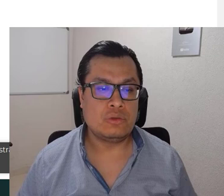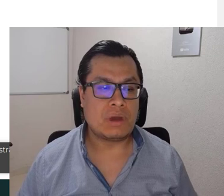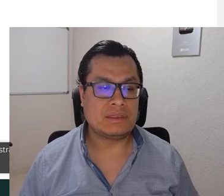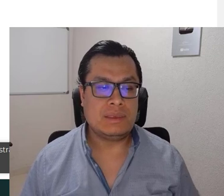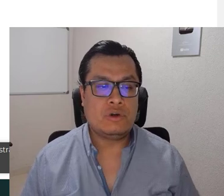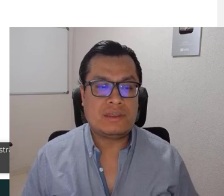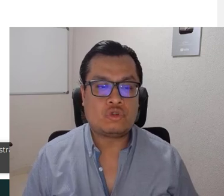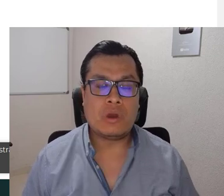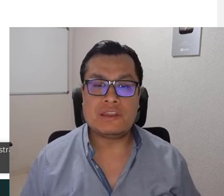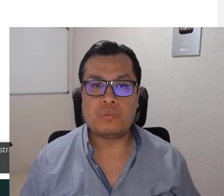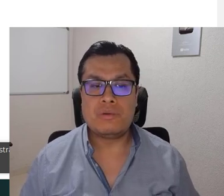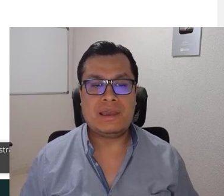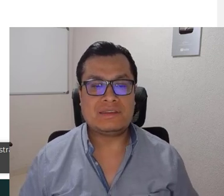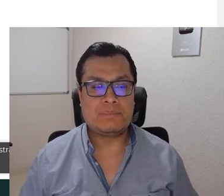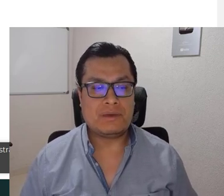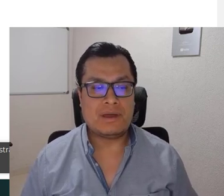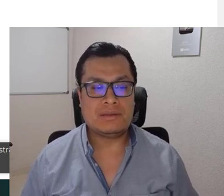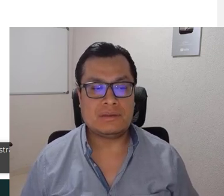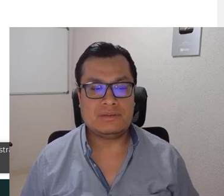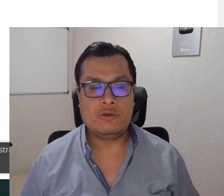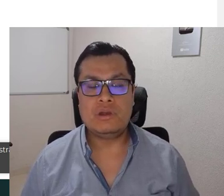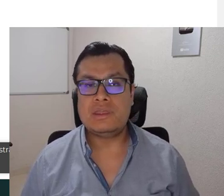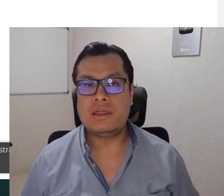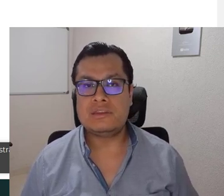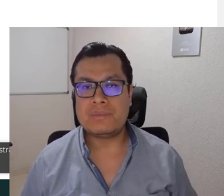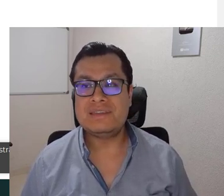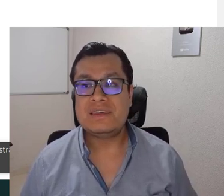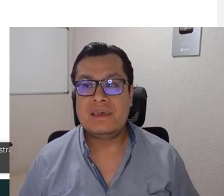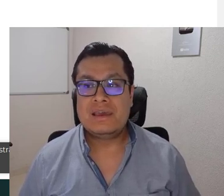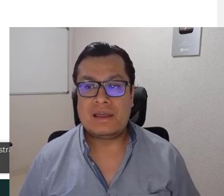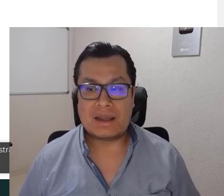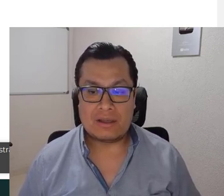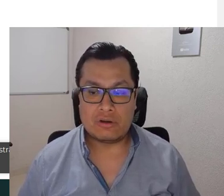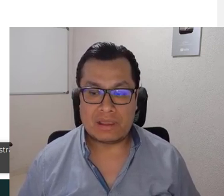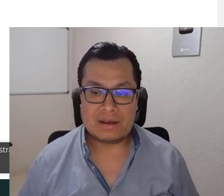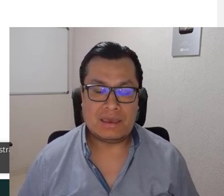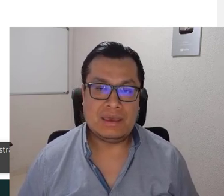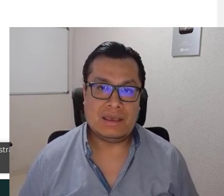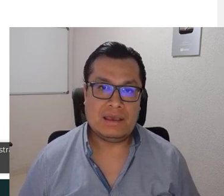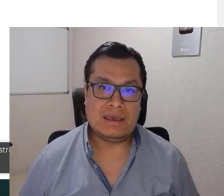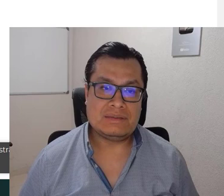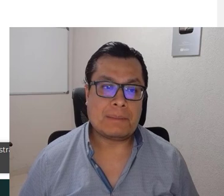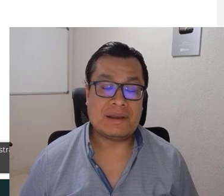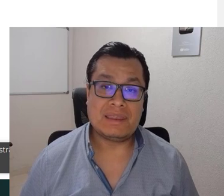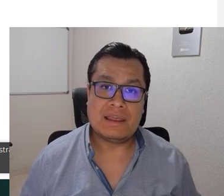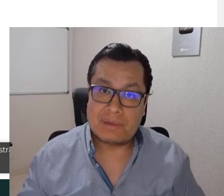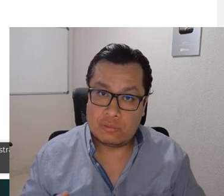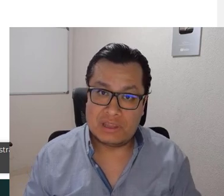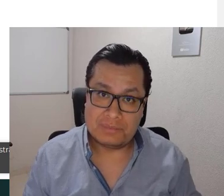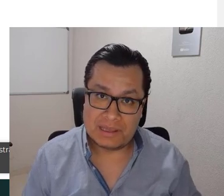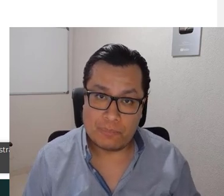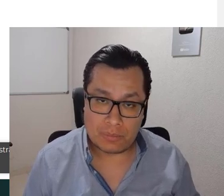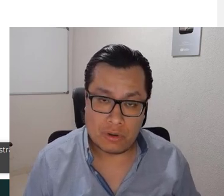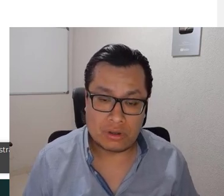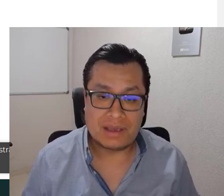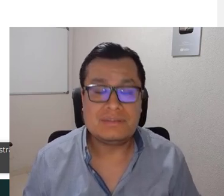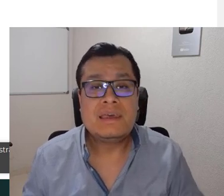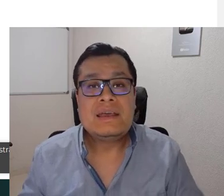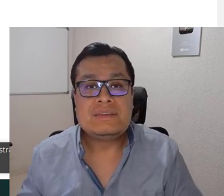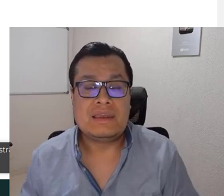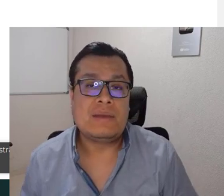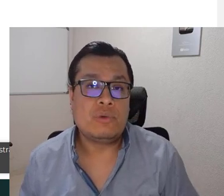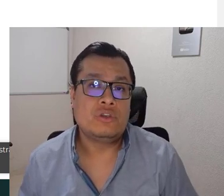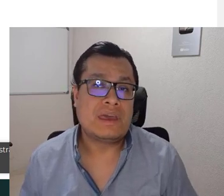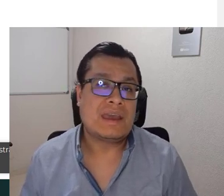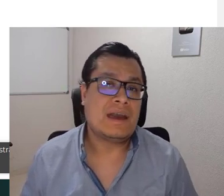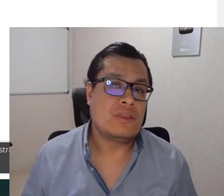personal educativo de escuelas públicas y privadas en cinco entidades más recordar que esta parte de las vacunas viene por bloques